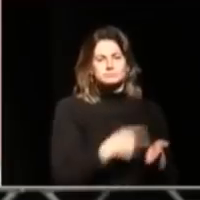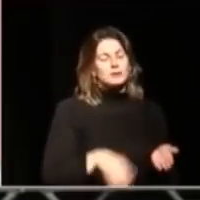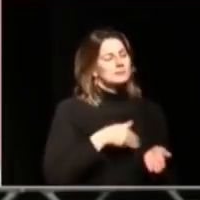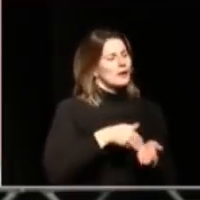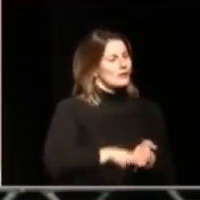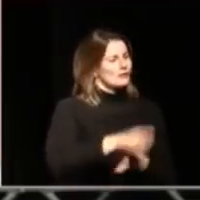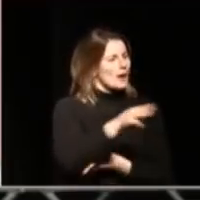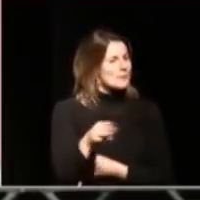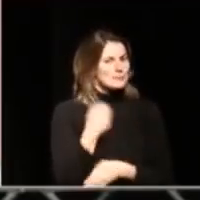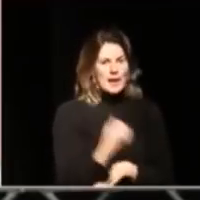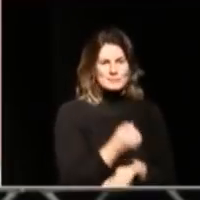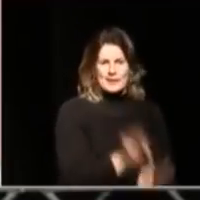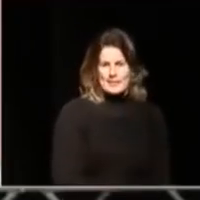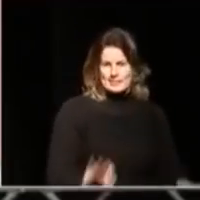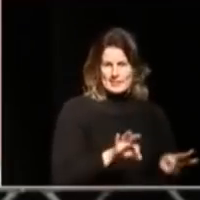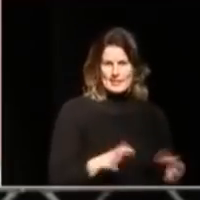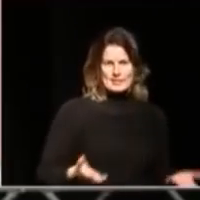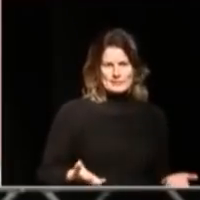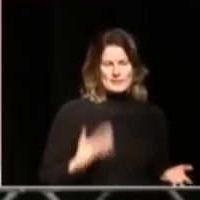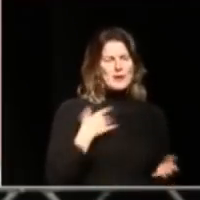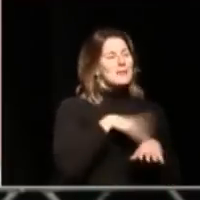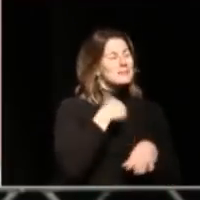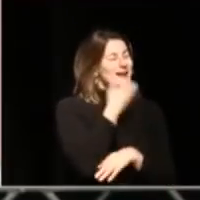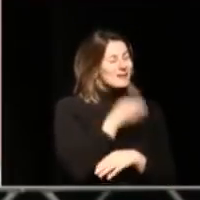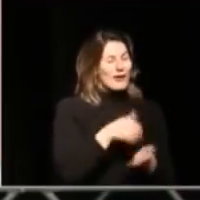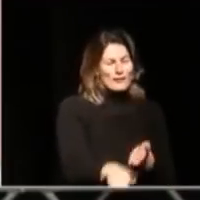Mariano Rajoy del gobierno. Por eso, ¿verdad?